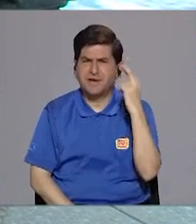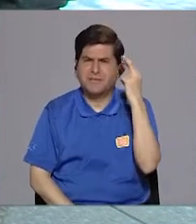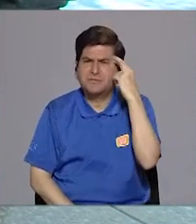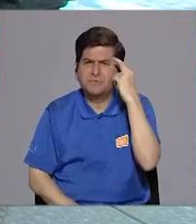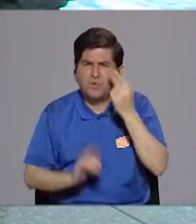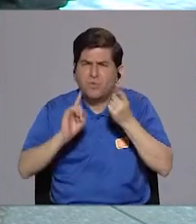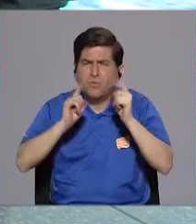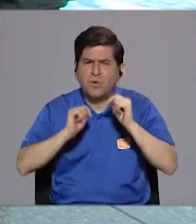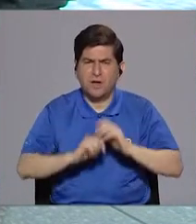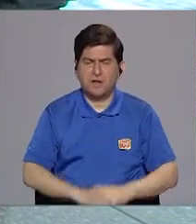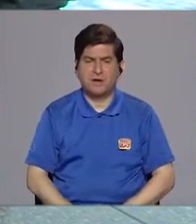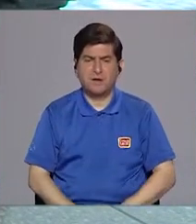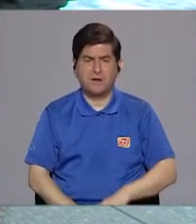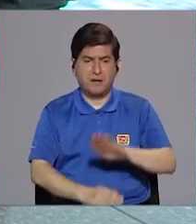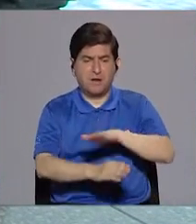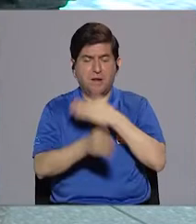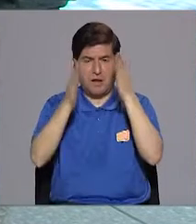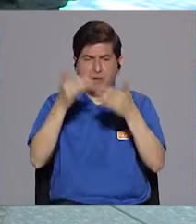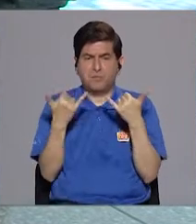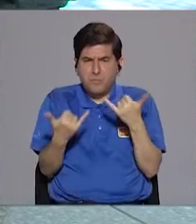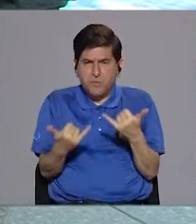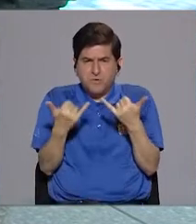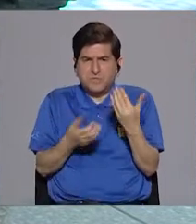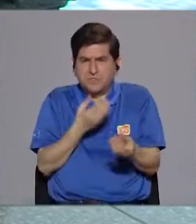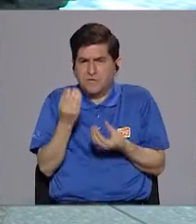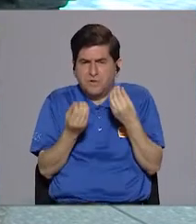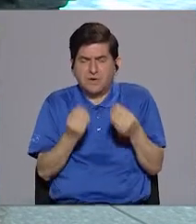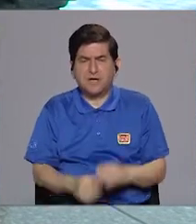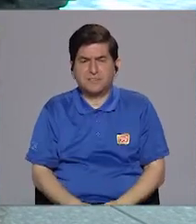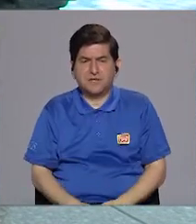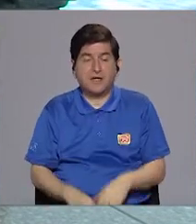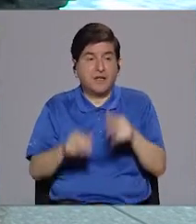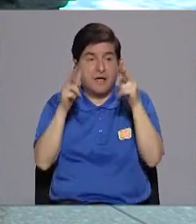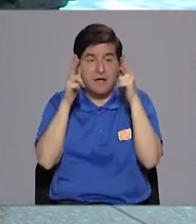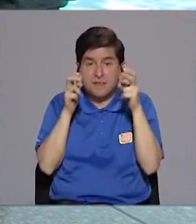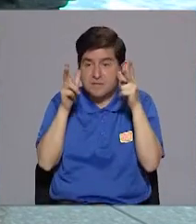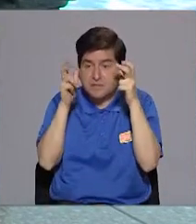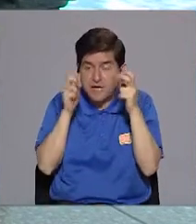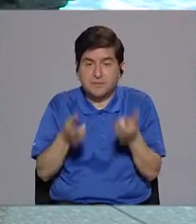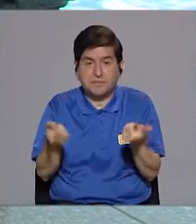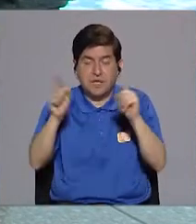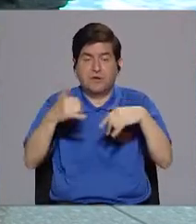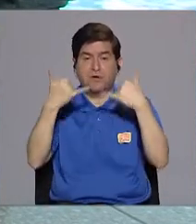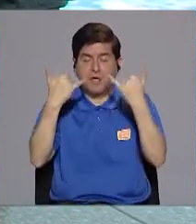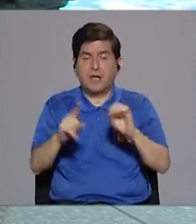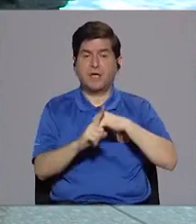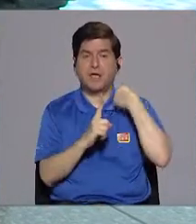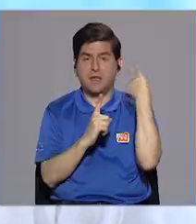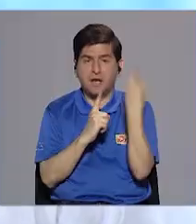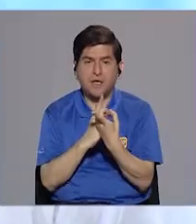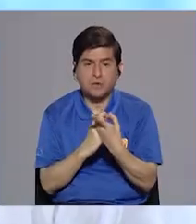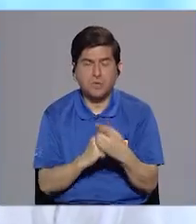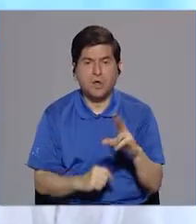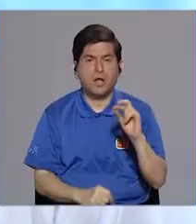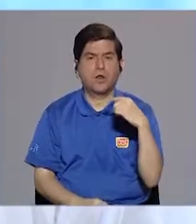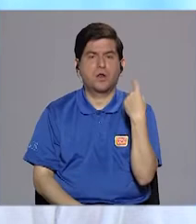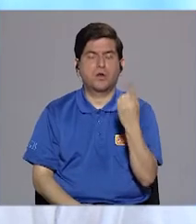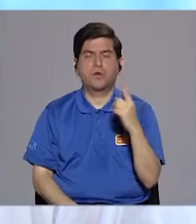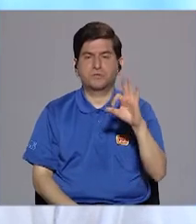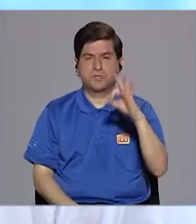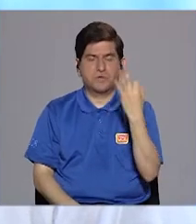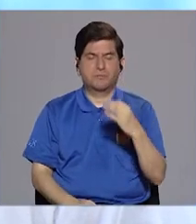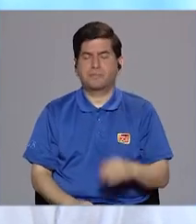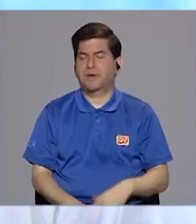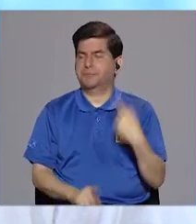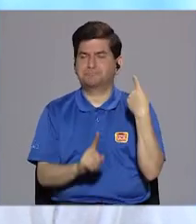es que el músico contemporáneo lo que hace es captar lo que está ocurriendo en nuestra sociedad, sí, y no siempre de una